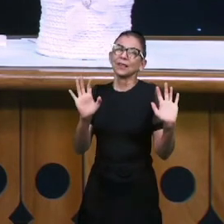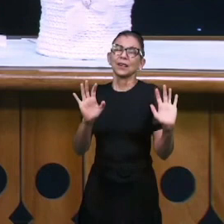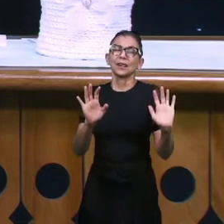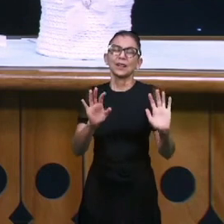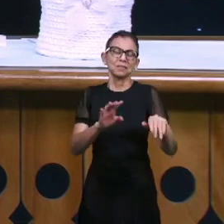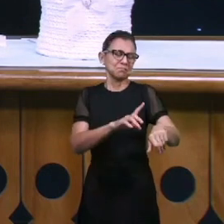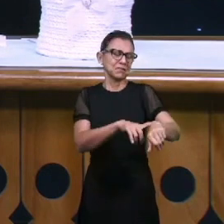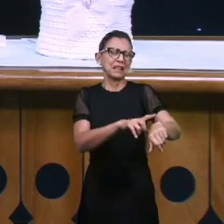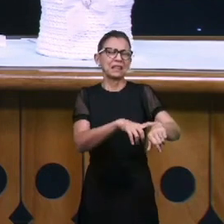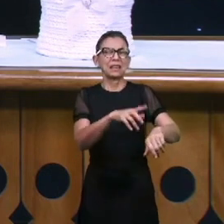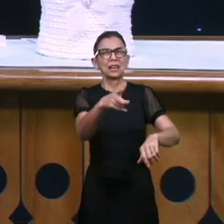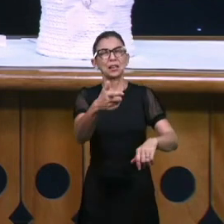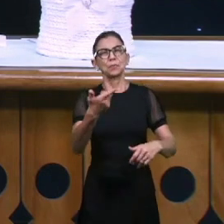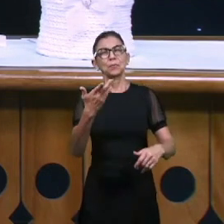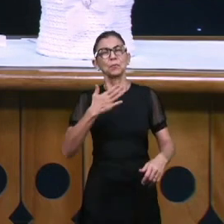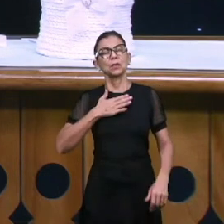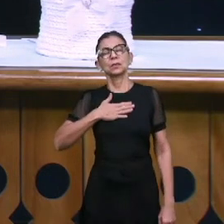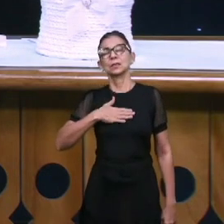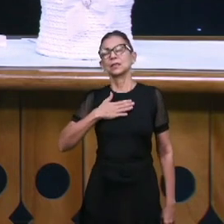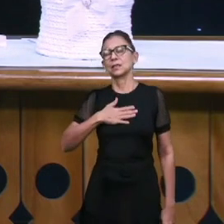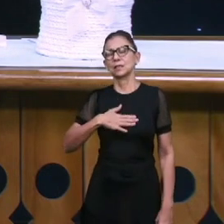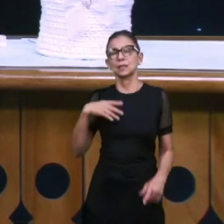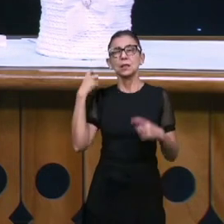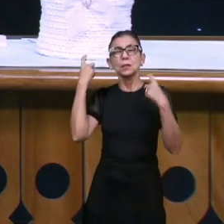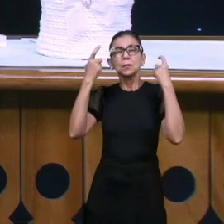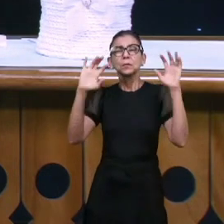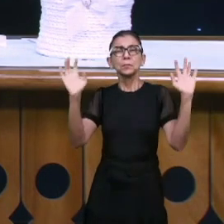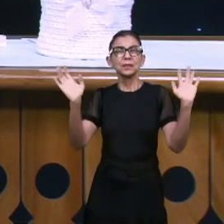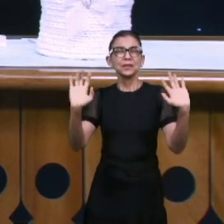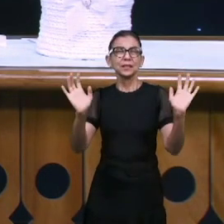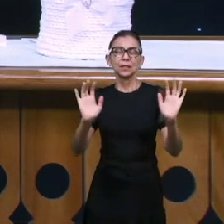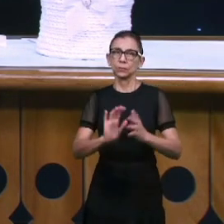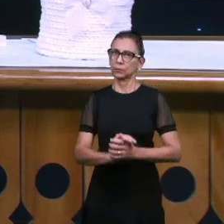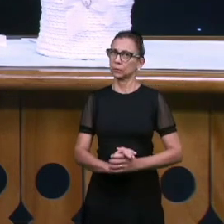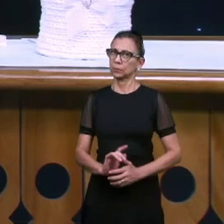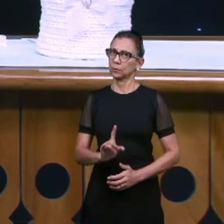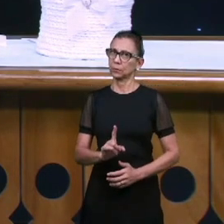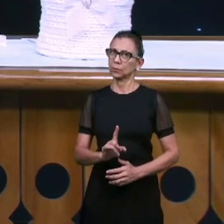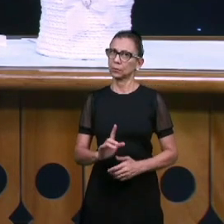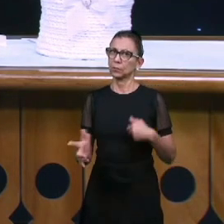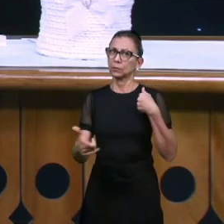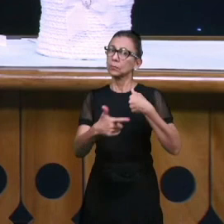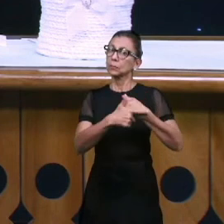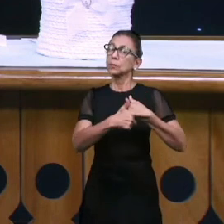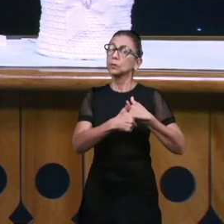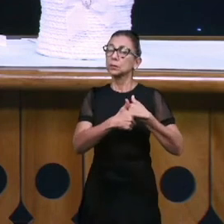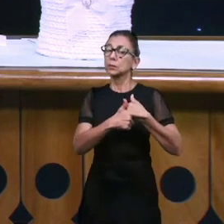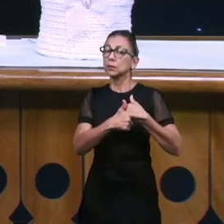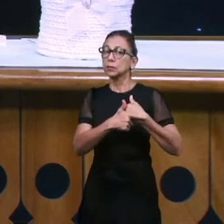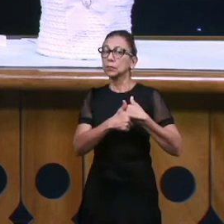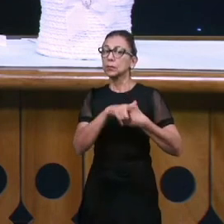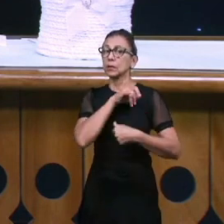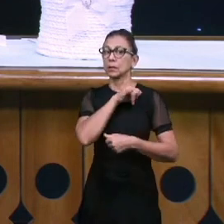quédense un poco más, van a descansar aquí y despreocuparse. No, nuestra función es decir que